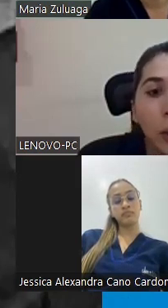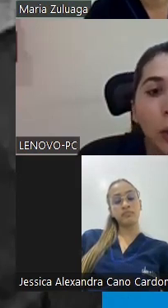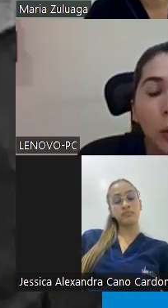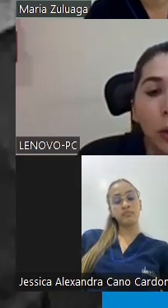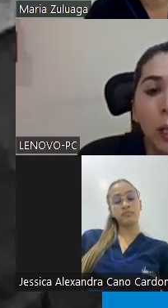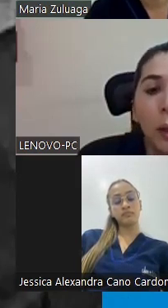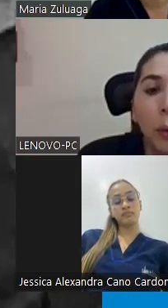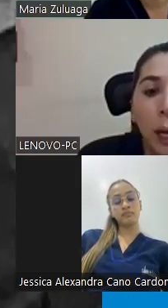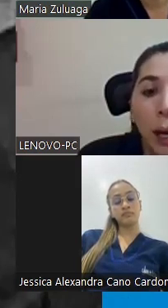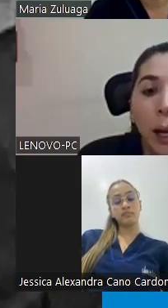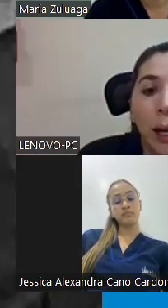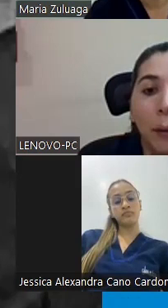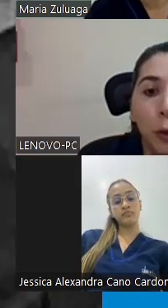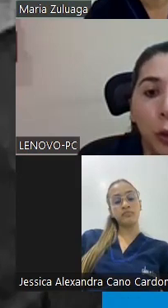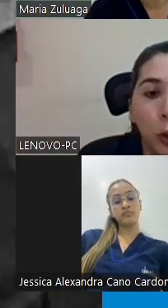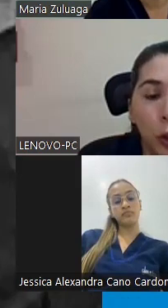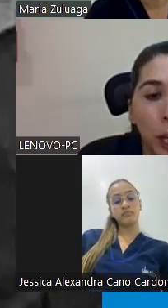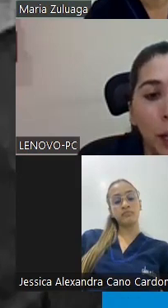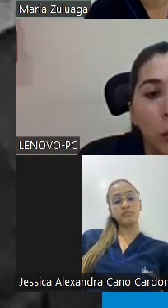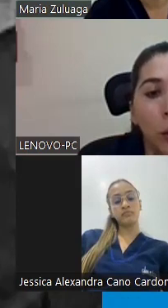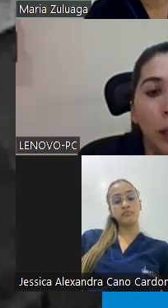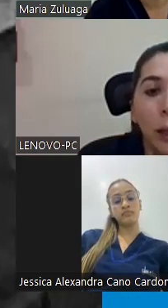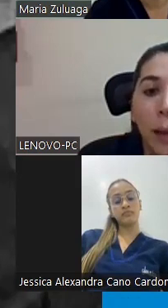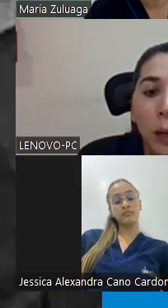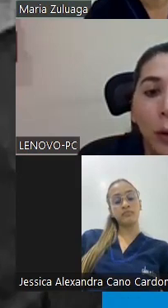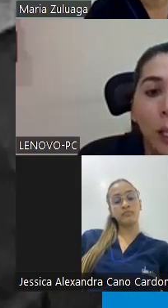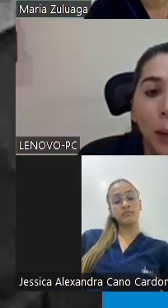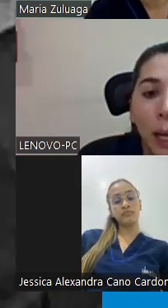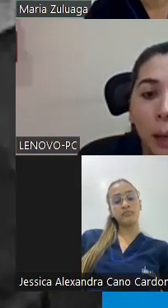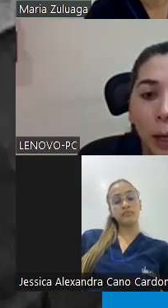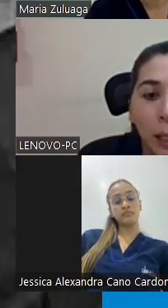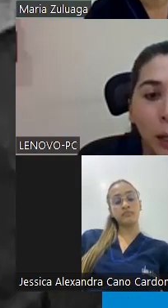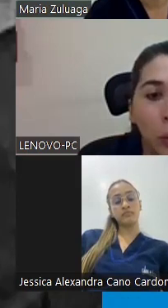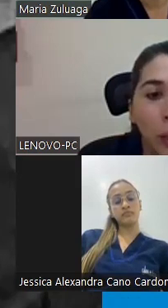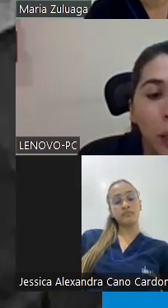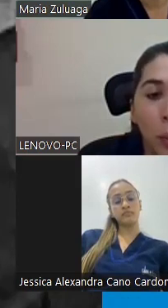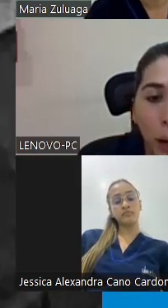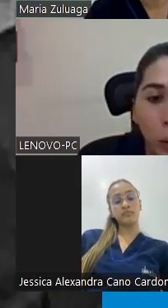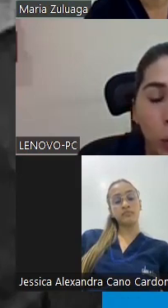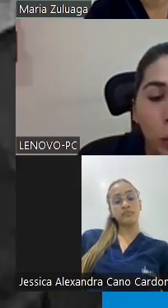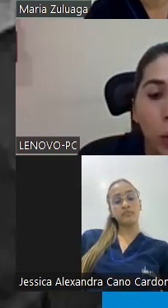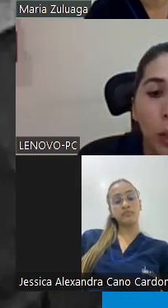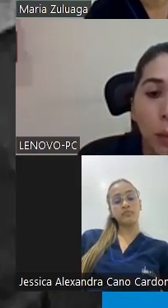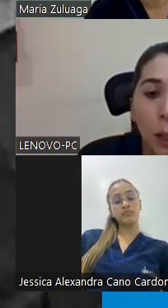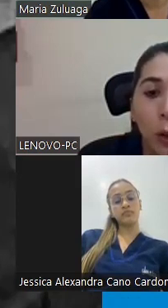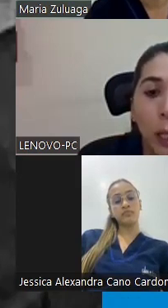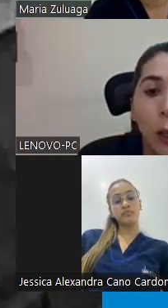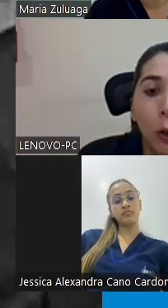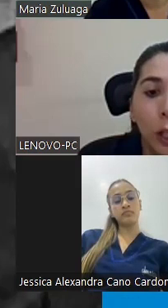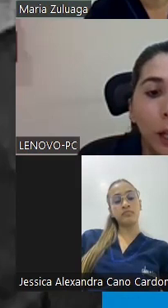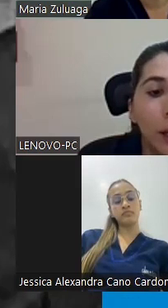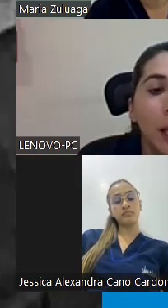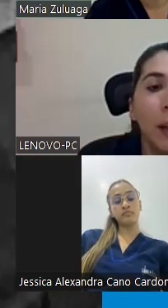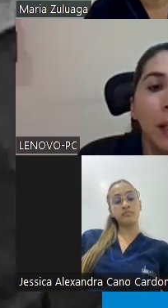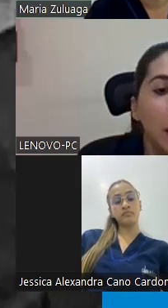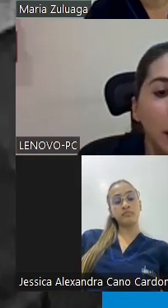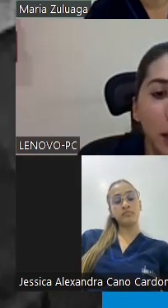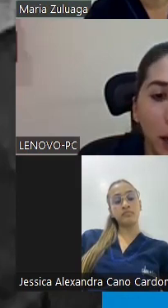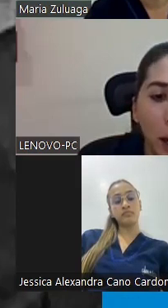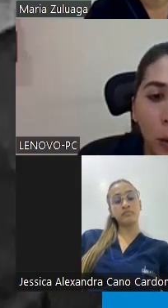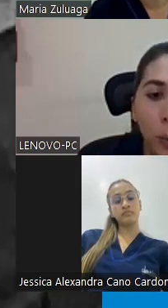Así, en su introducción estipula, la función social y natural del médico es velar por la salud del ser humano. Sus conocimientos y conciencia